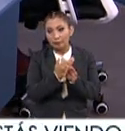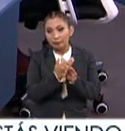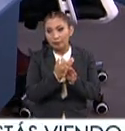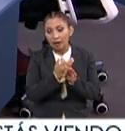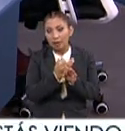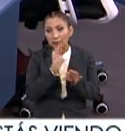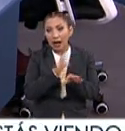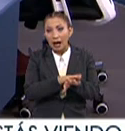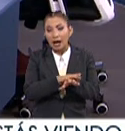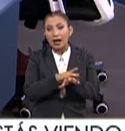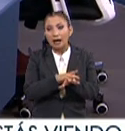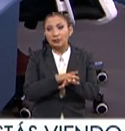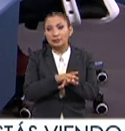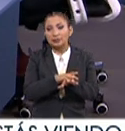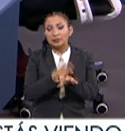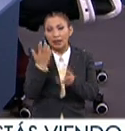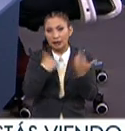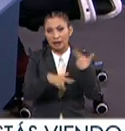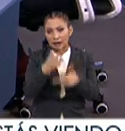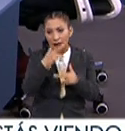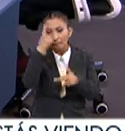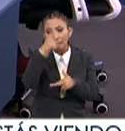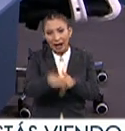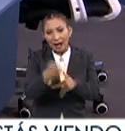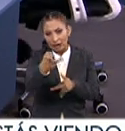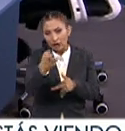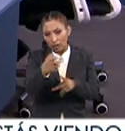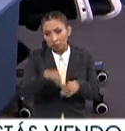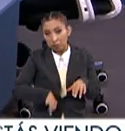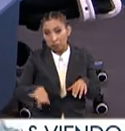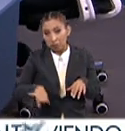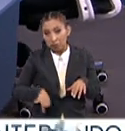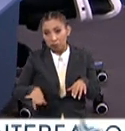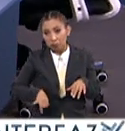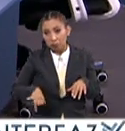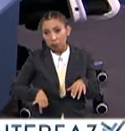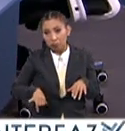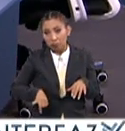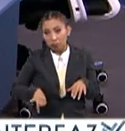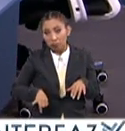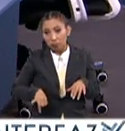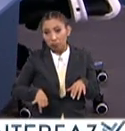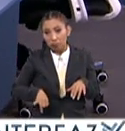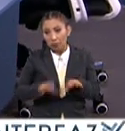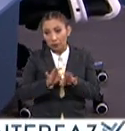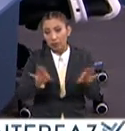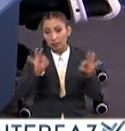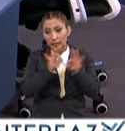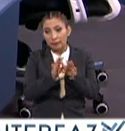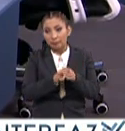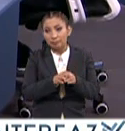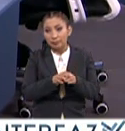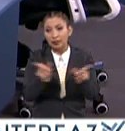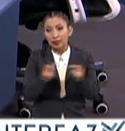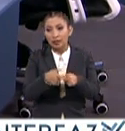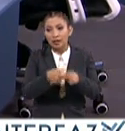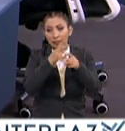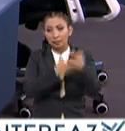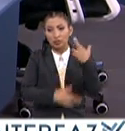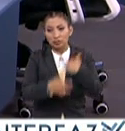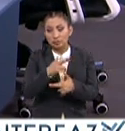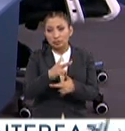poner un breve alto y regresar justamente con esto que nos está interesando y que es tan importante que nos explique. Vamos a hacer una breve